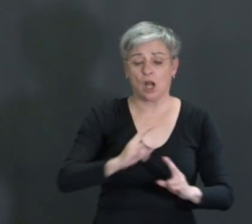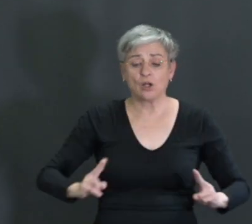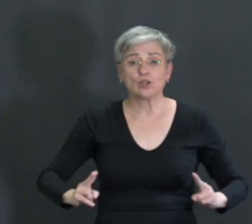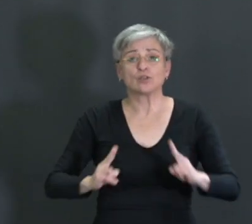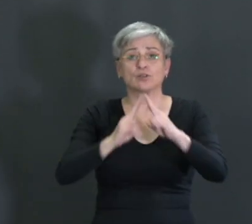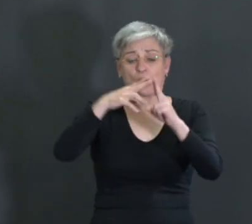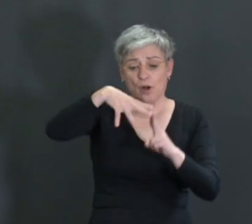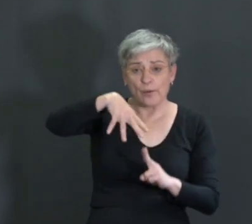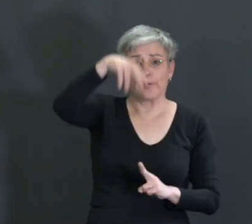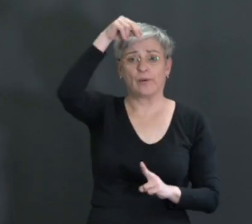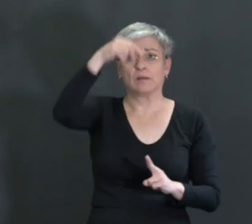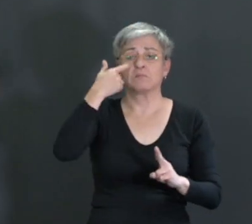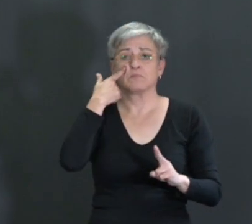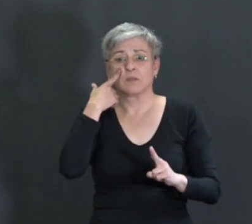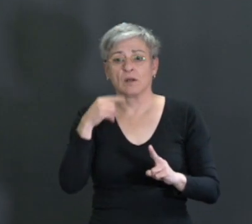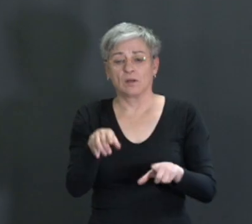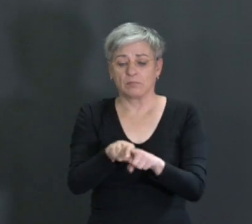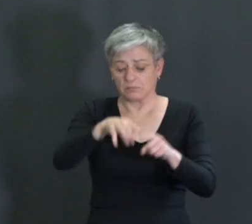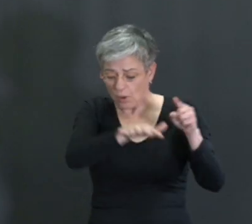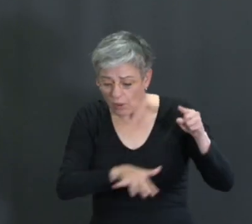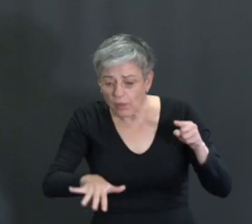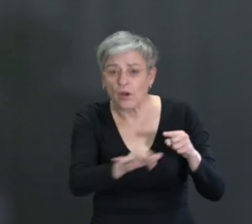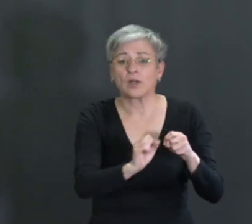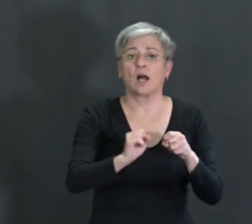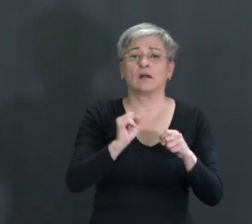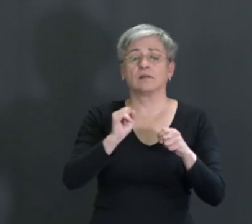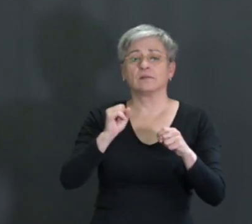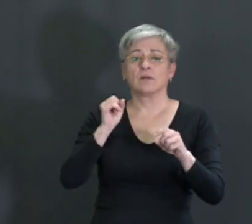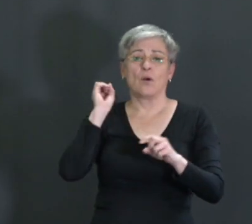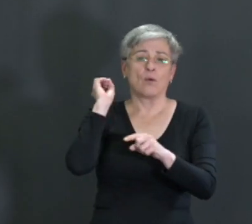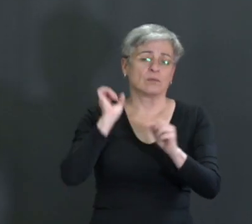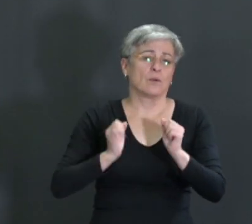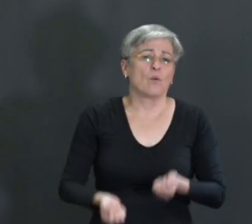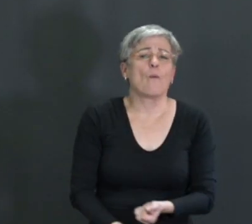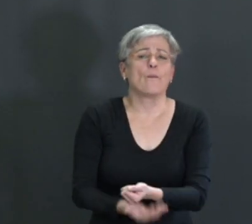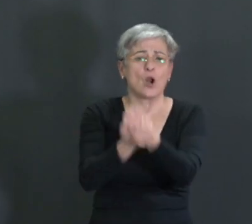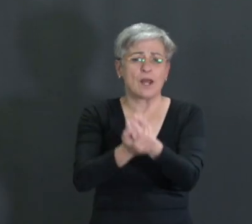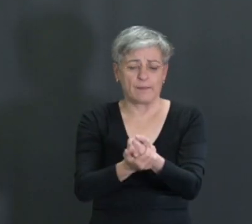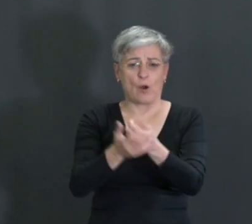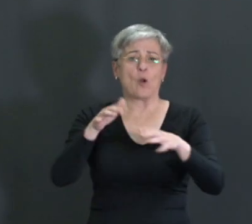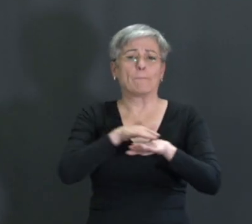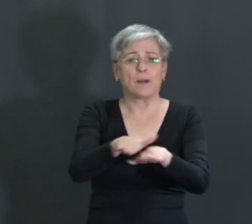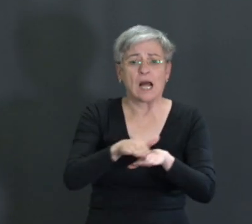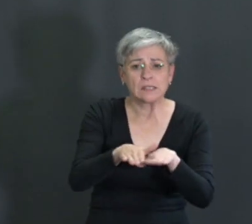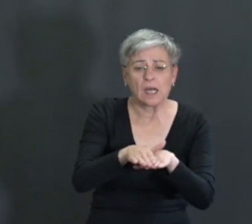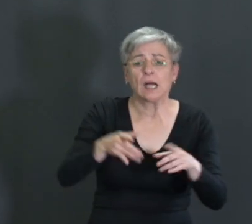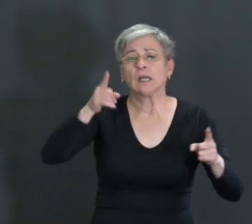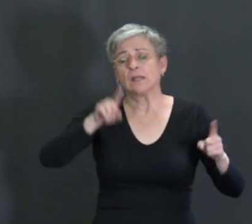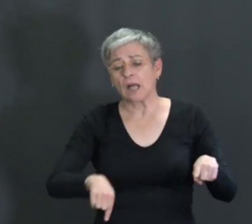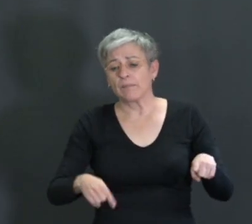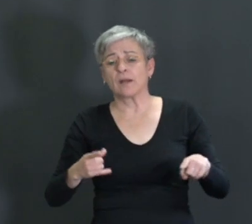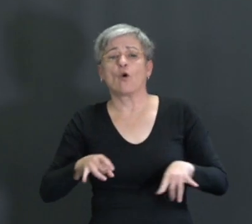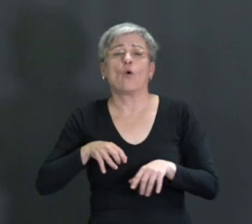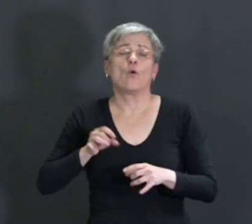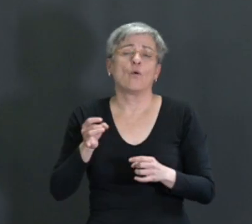Eiffel, en Olímpicos hicieron voleibol playa, y en Paralímpicos fútbol de ciegos, ¿no? En el Gran